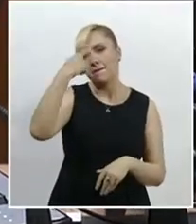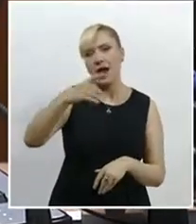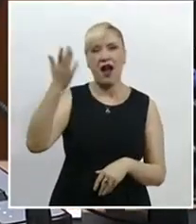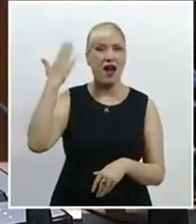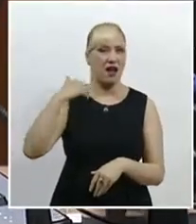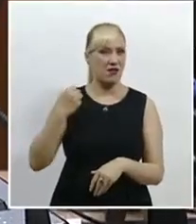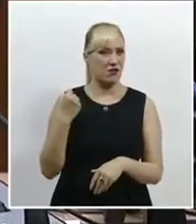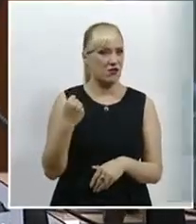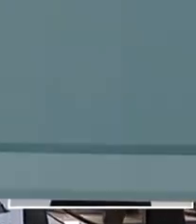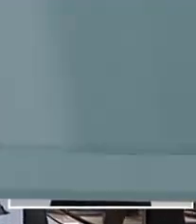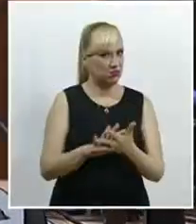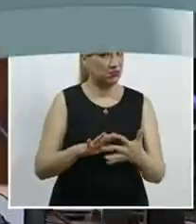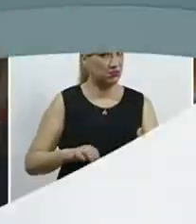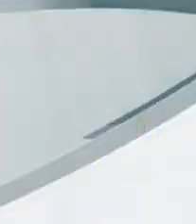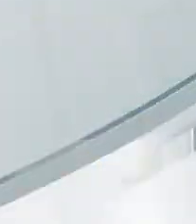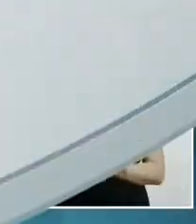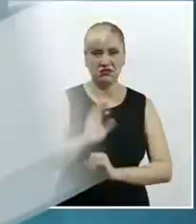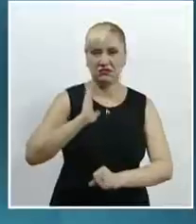inquisitivo.